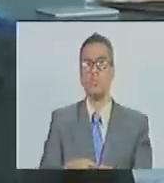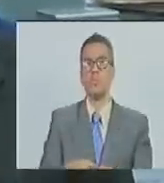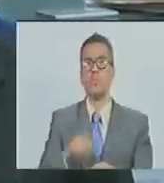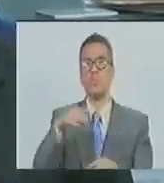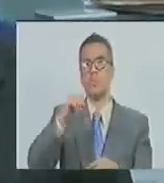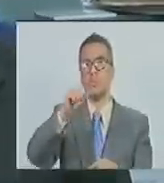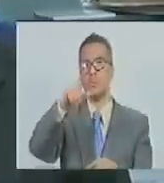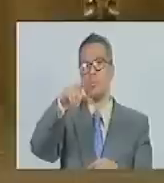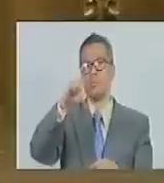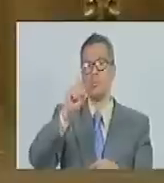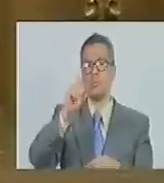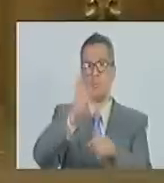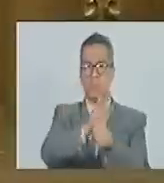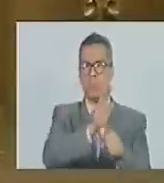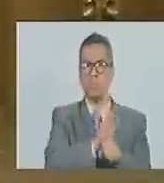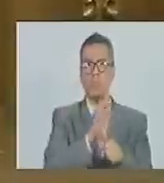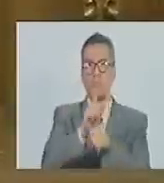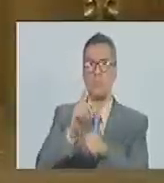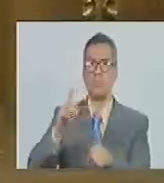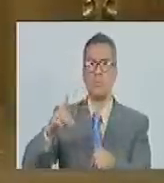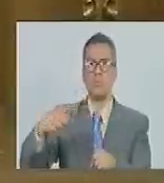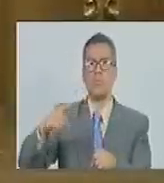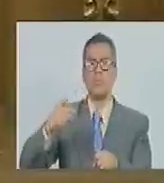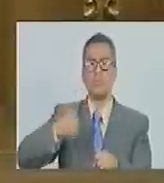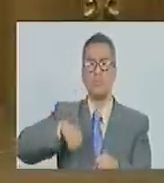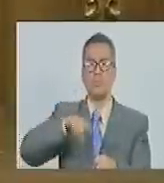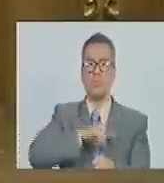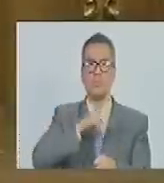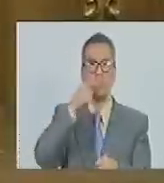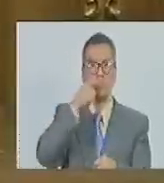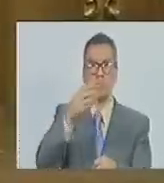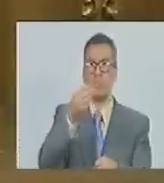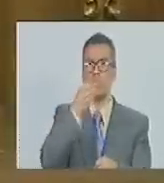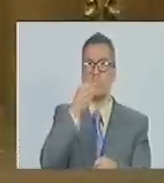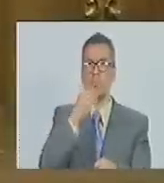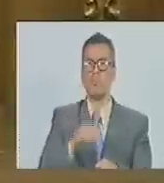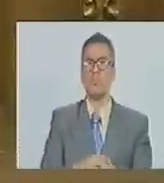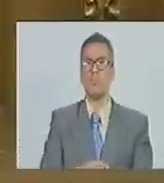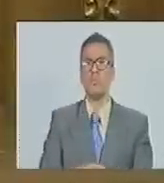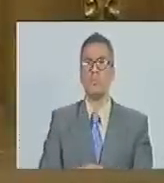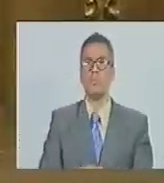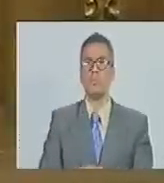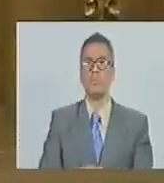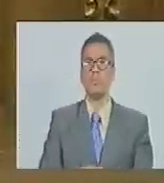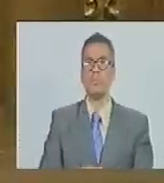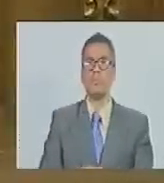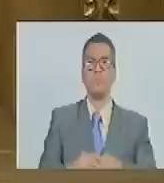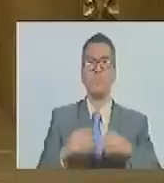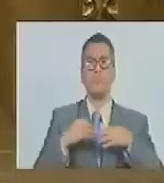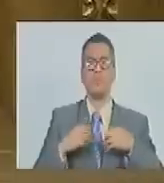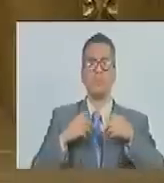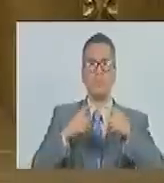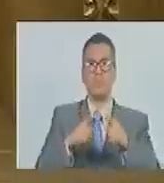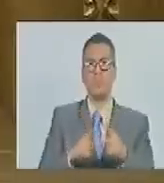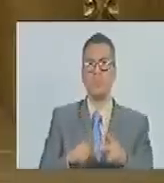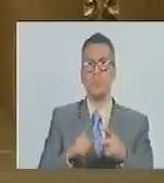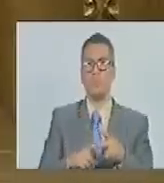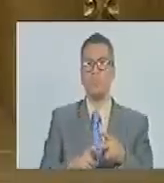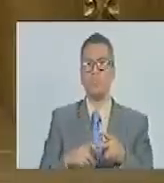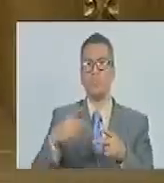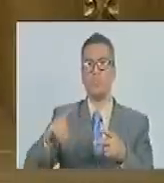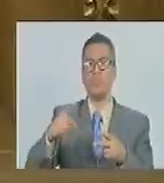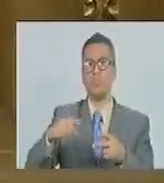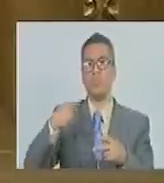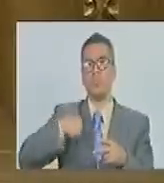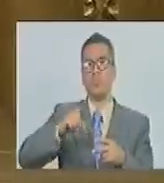ALESAP era proteger el derecho de nuestro pueblo a la alimentación, a la salud, el derecho a